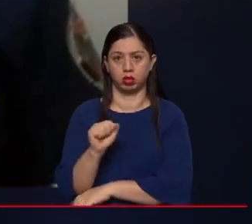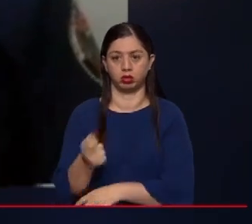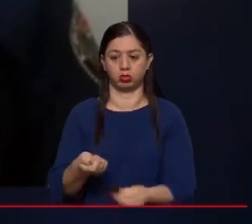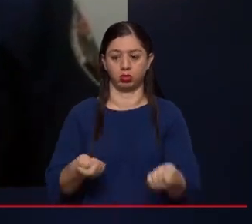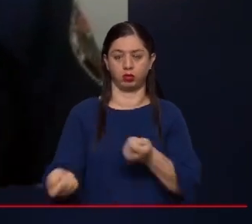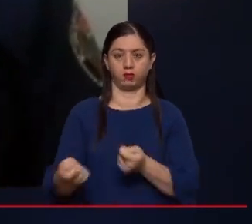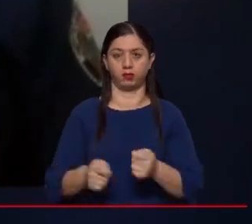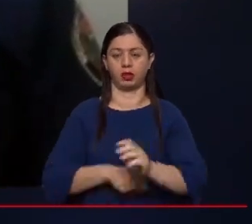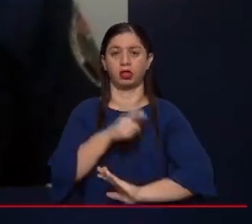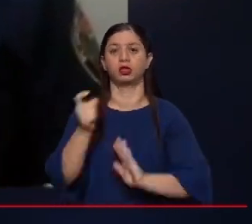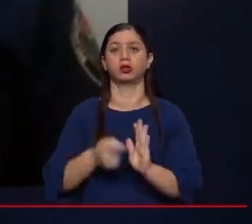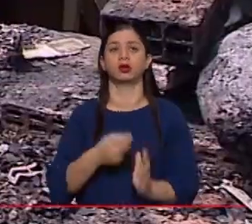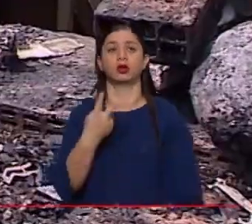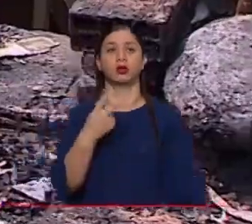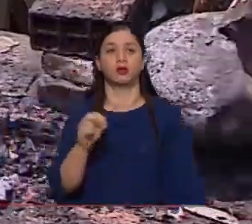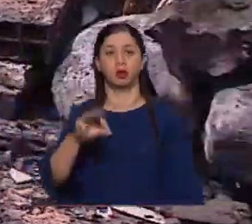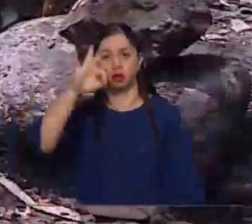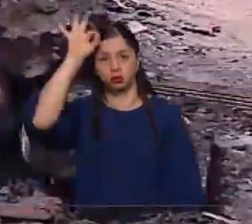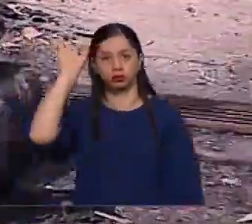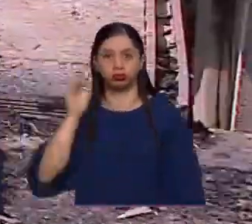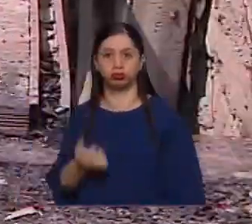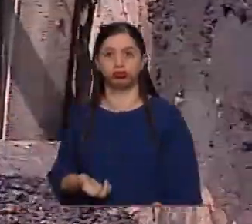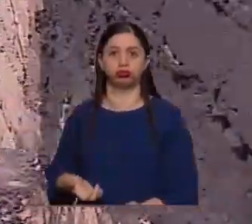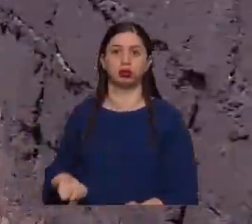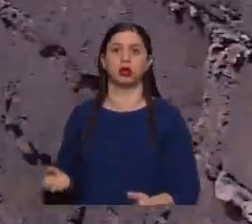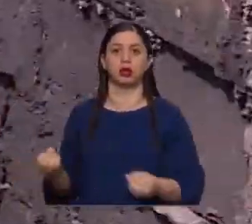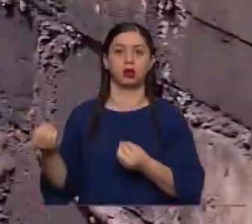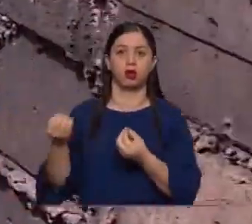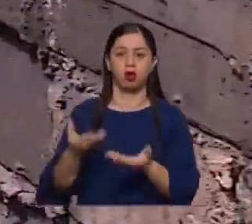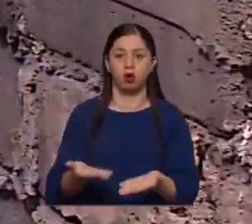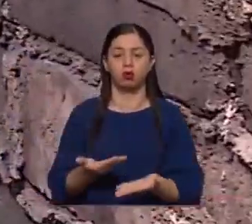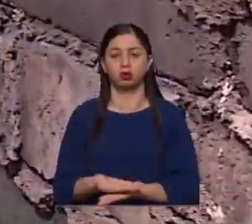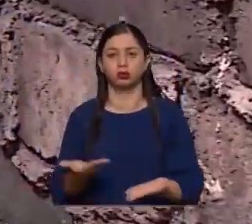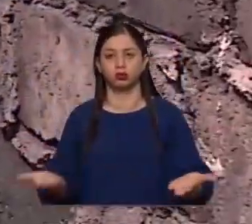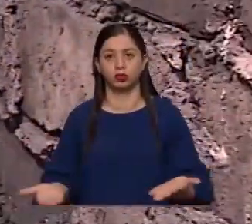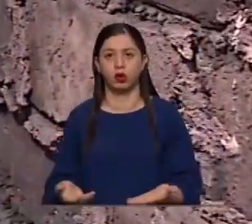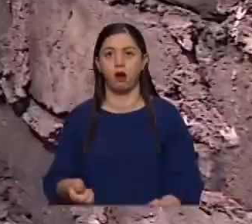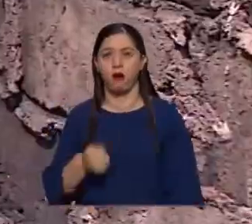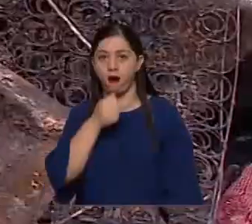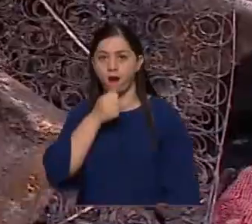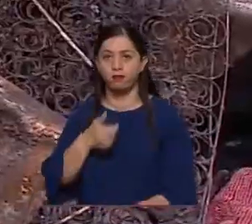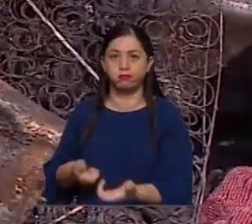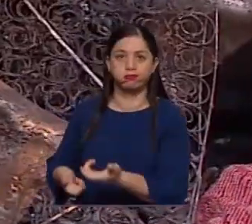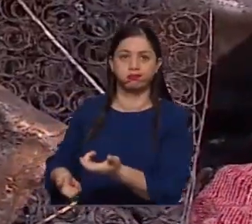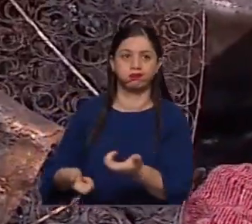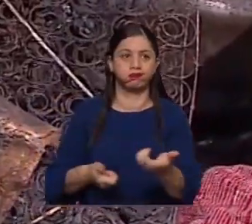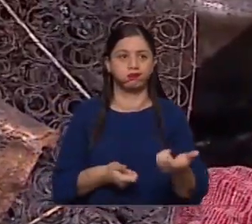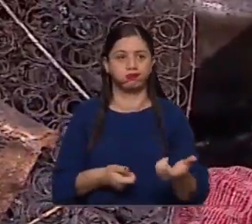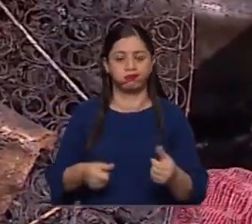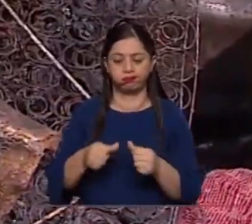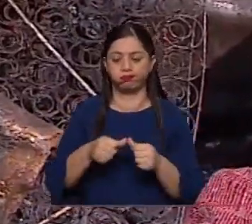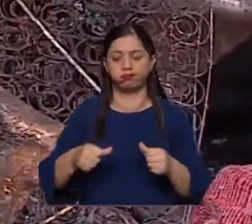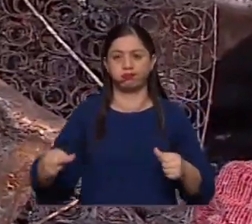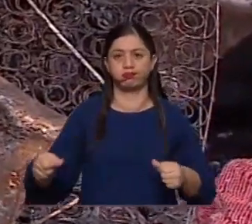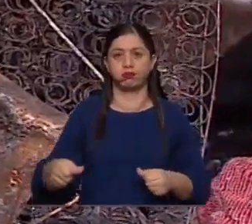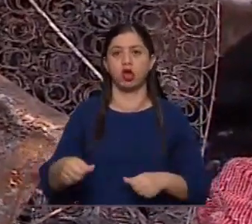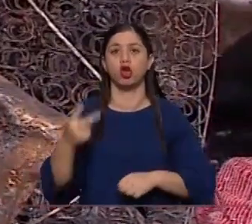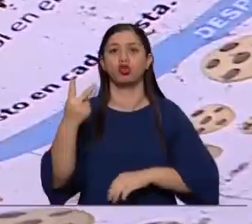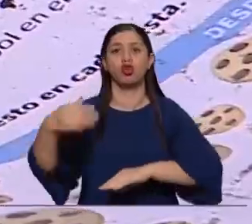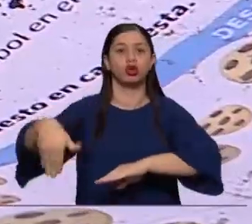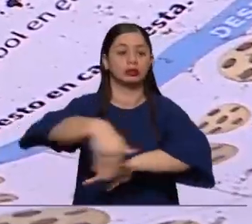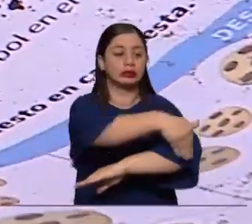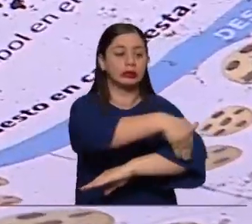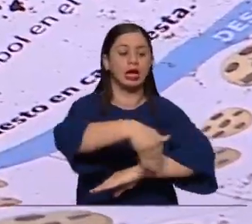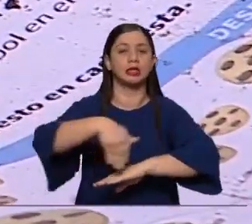un total de 20 unidades vamperiles y no llegaron los recursos a la parte del incendio tuvimos que atender tramos durante dos cuadras